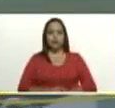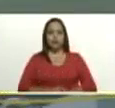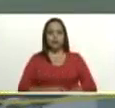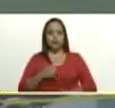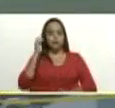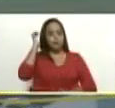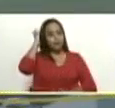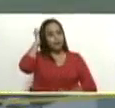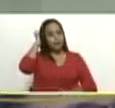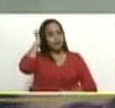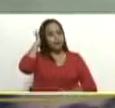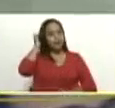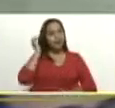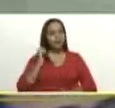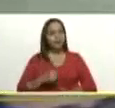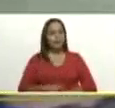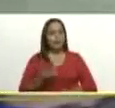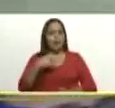Está pendiente una entrevista.